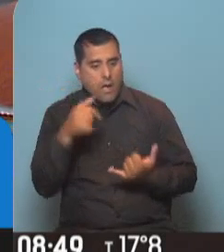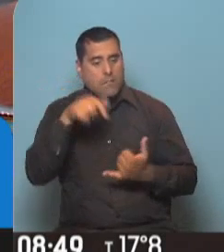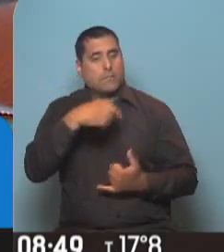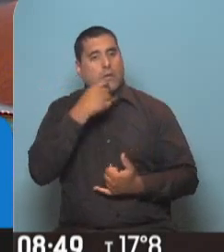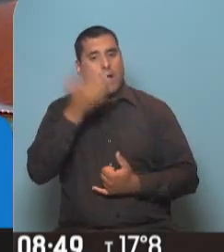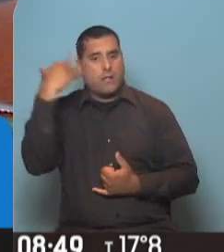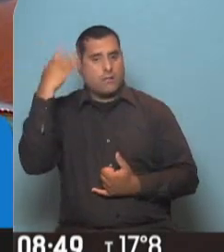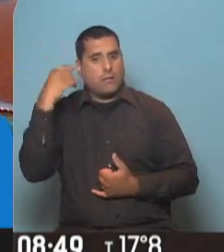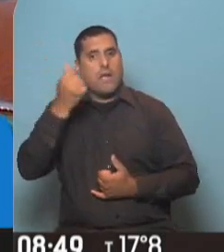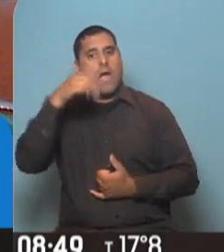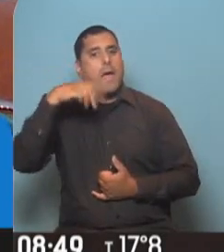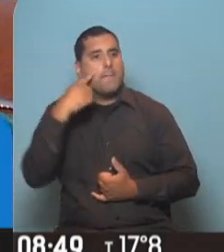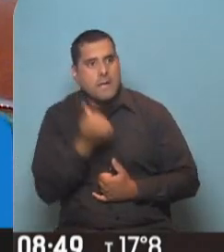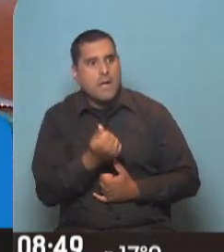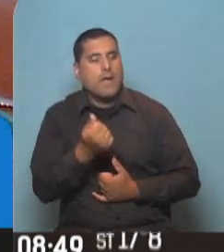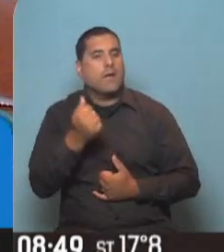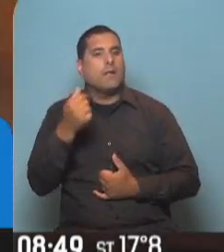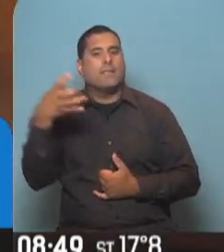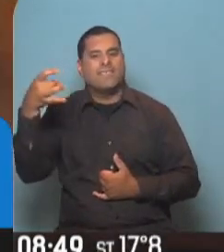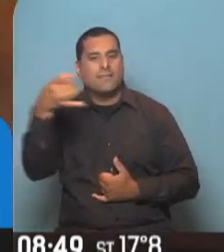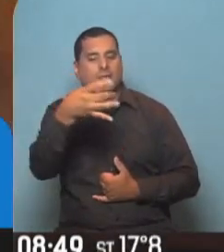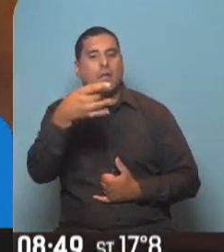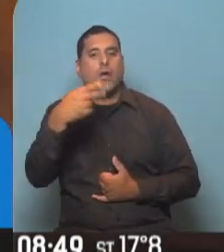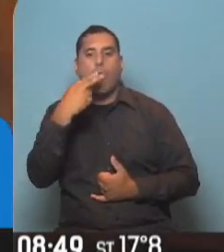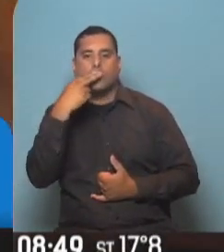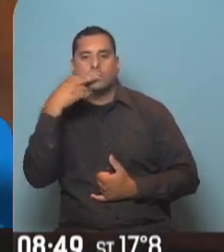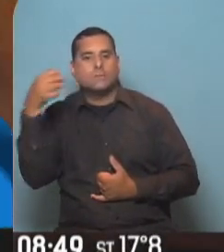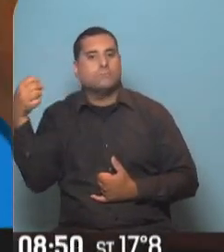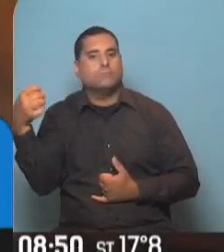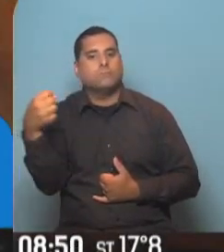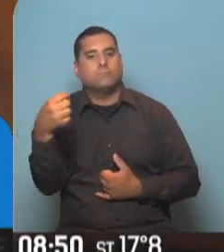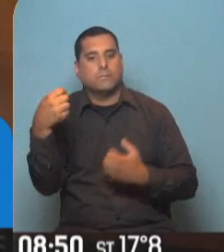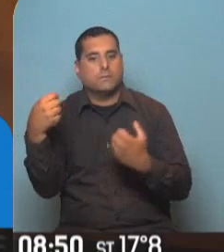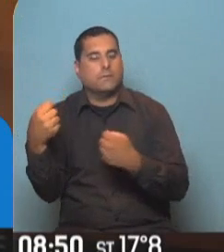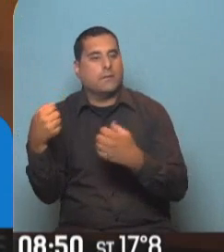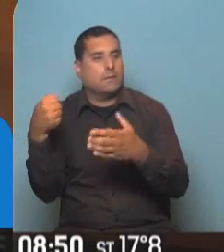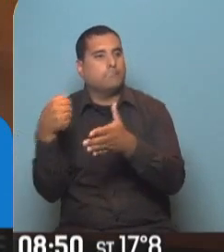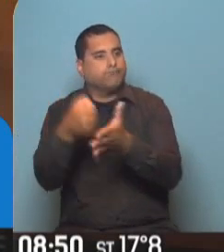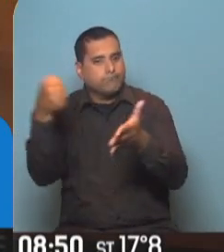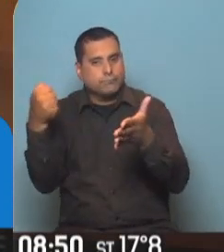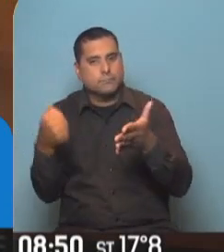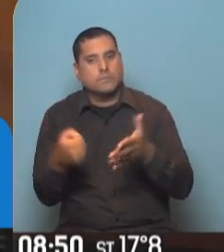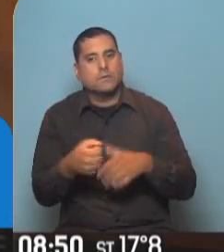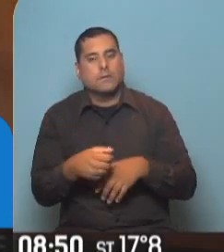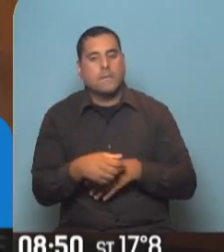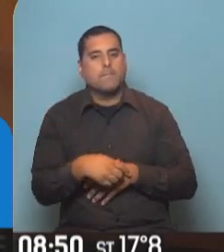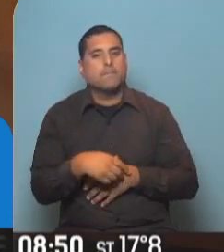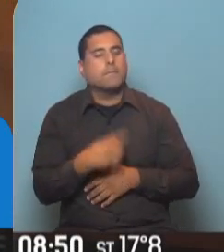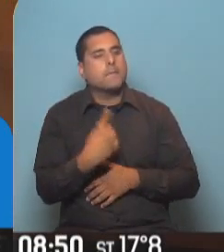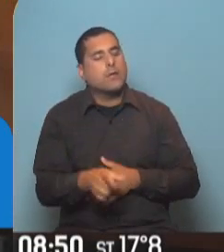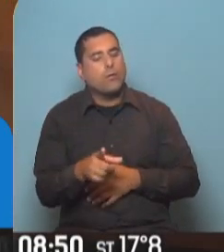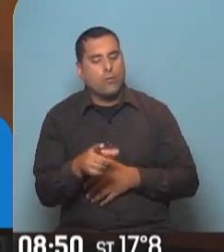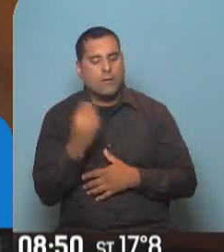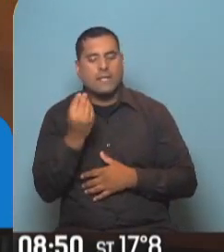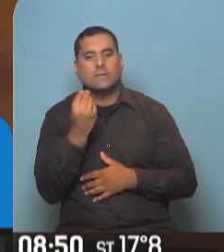situaciones que nos han golpeado y mucho como sociedad que se han revertido ciertas cosas pero qué es lo que